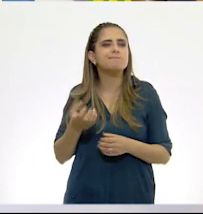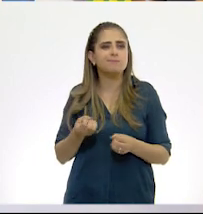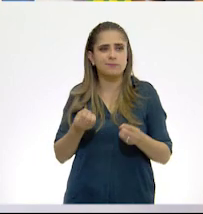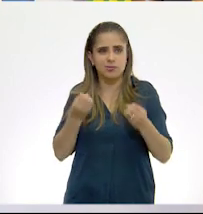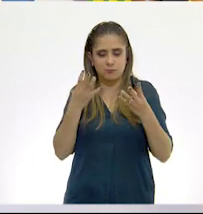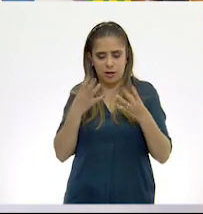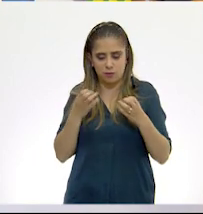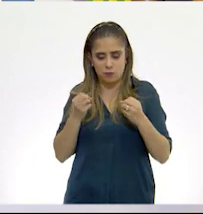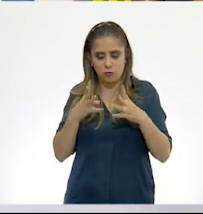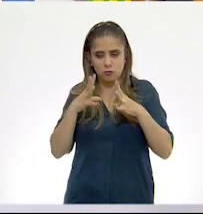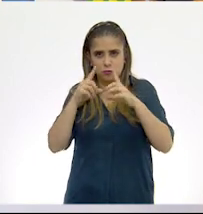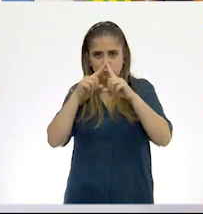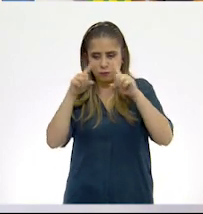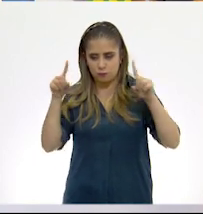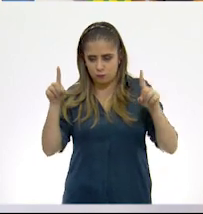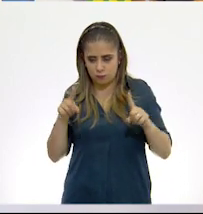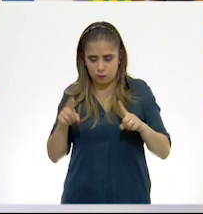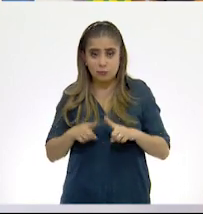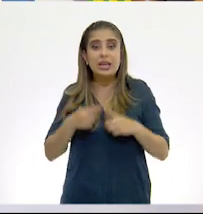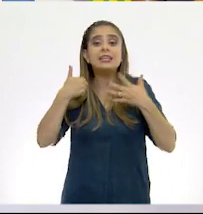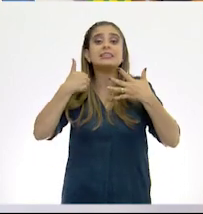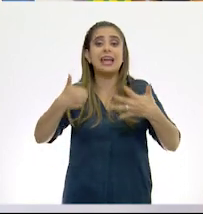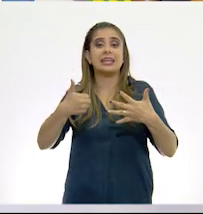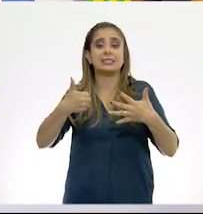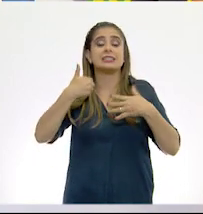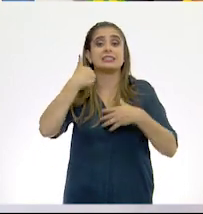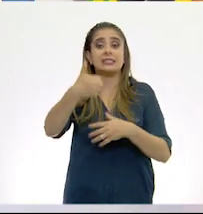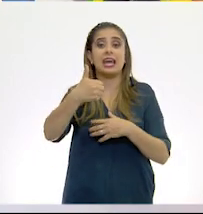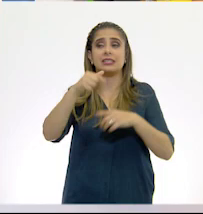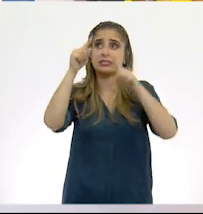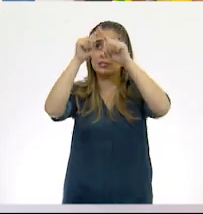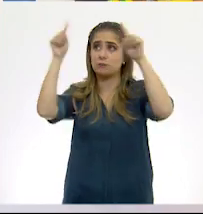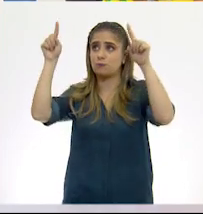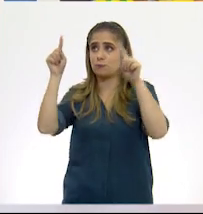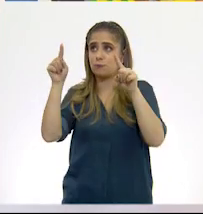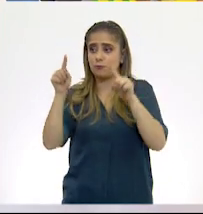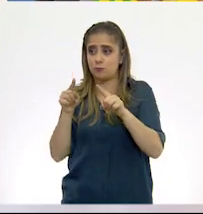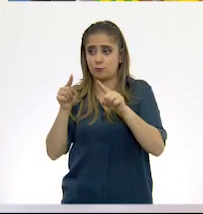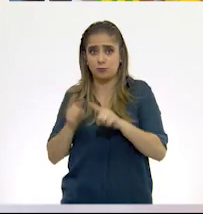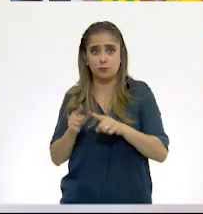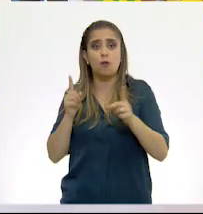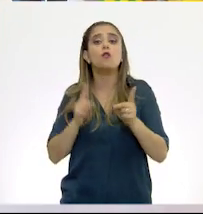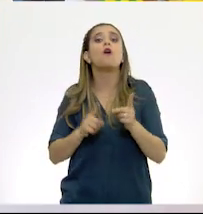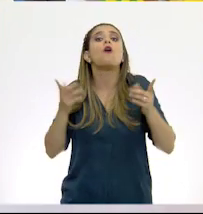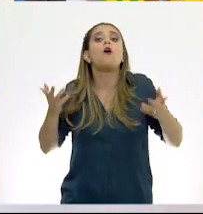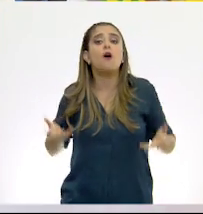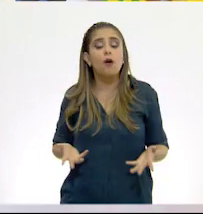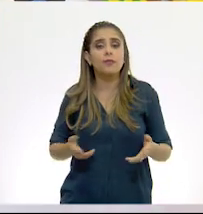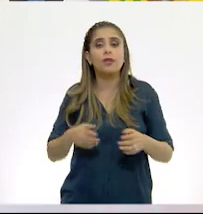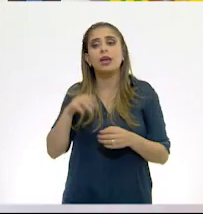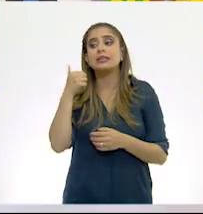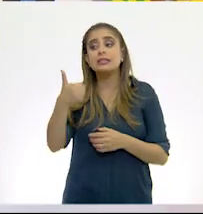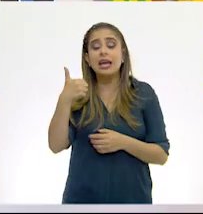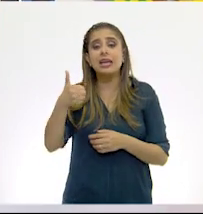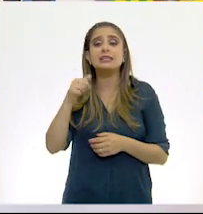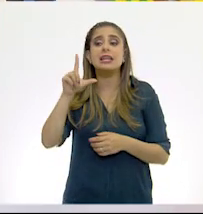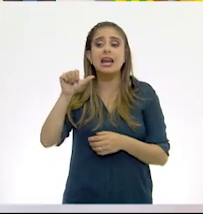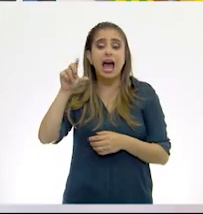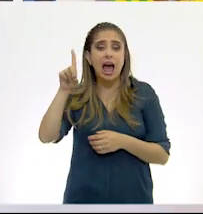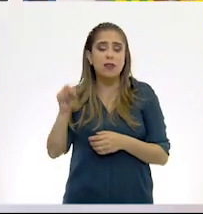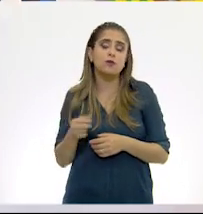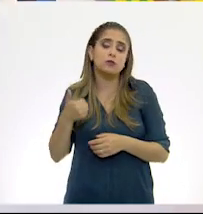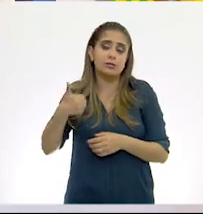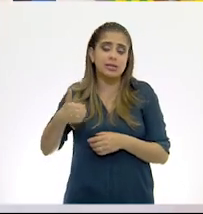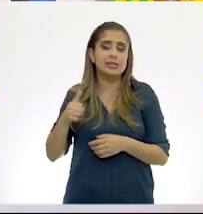¿Cuántos lados será? ¿Cuántos lados que tenga? Seis lados. Seis lados. Eso recuerdo que sí lo tenemos. O aristas. Pero ¿cuál es?